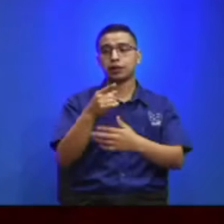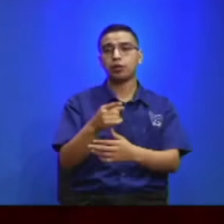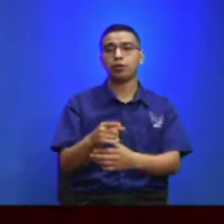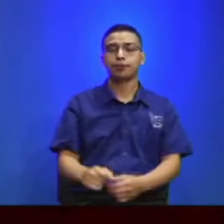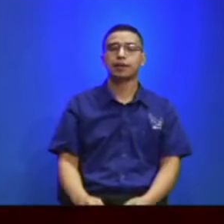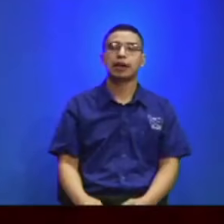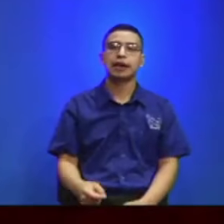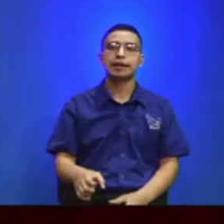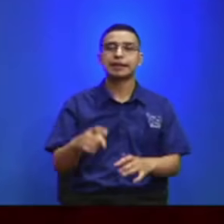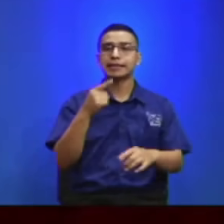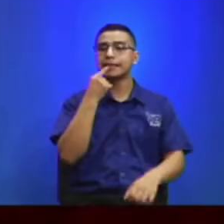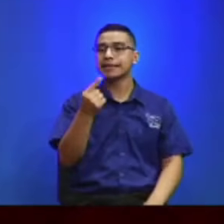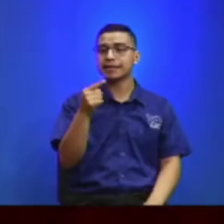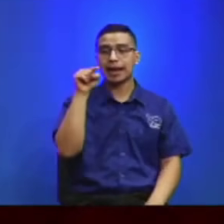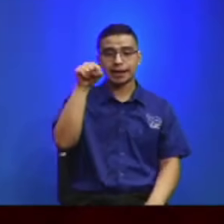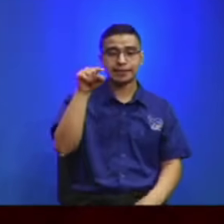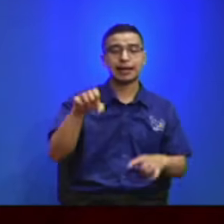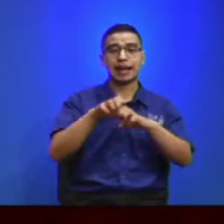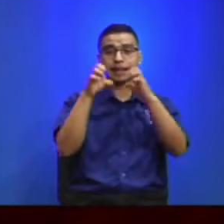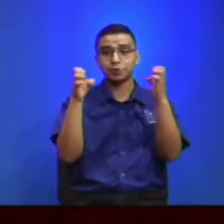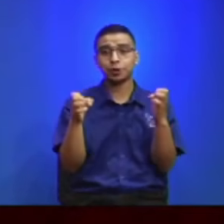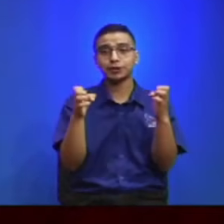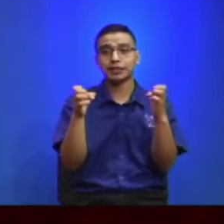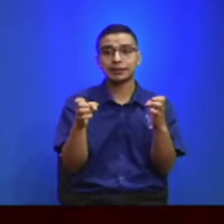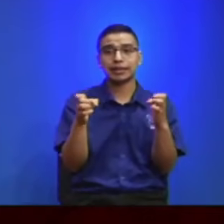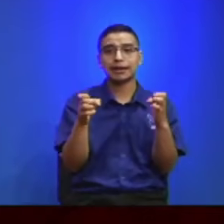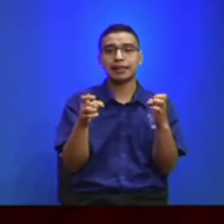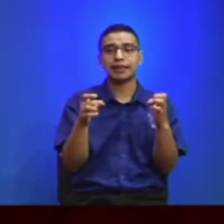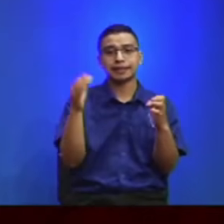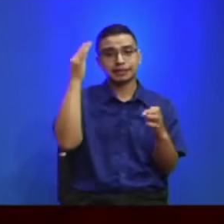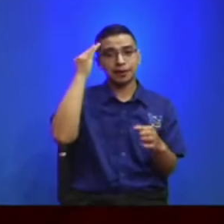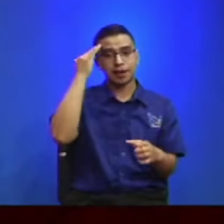entonces te deleitarás